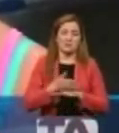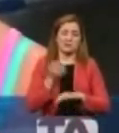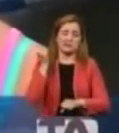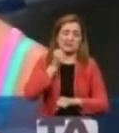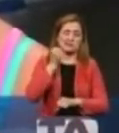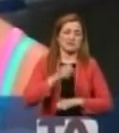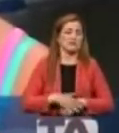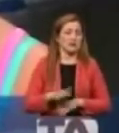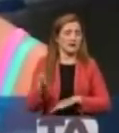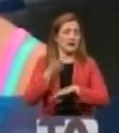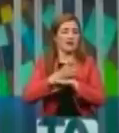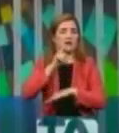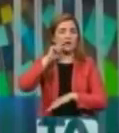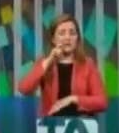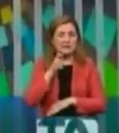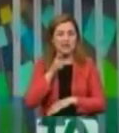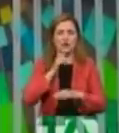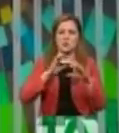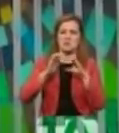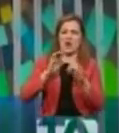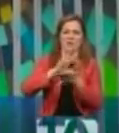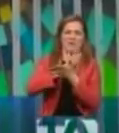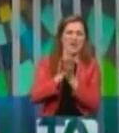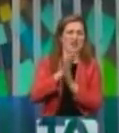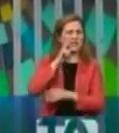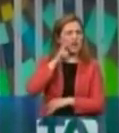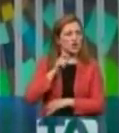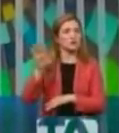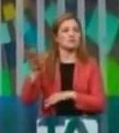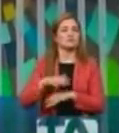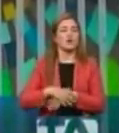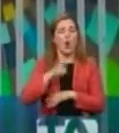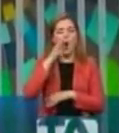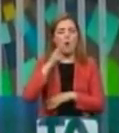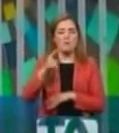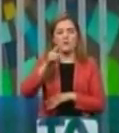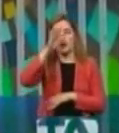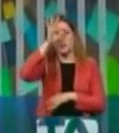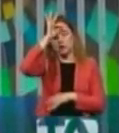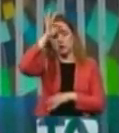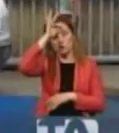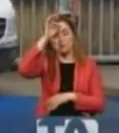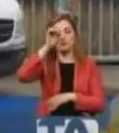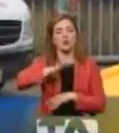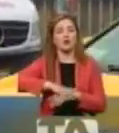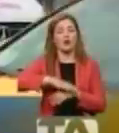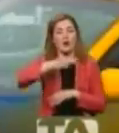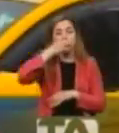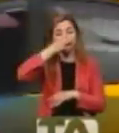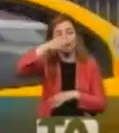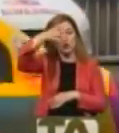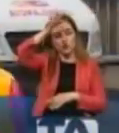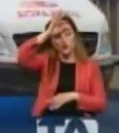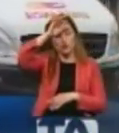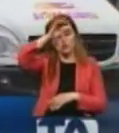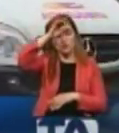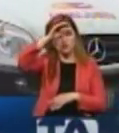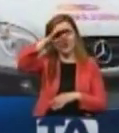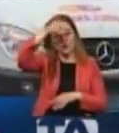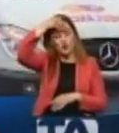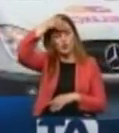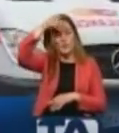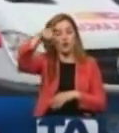conversara con nadie. Darwin al momento continúa en el hospital de Santo Domingo con vigilancia policial y con orden de